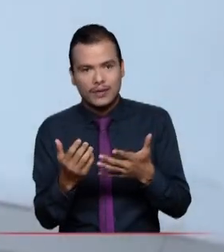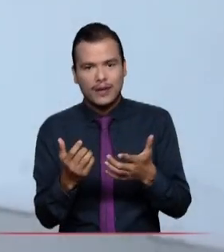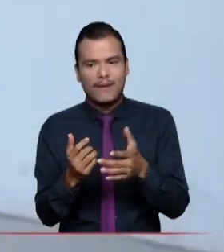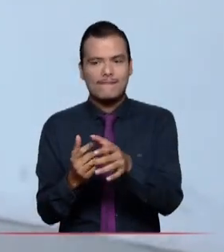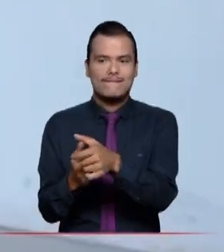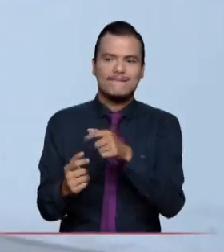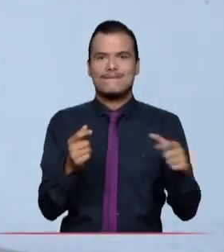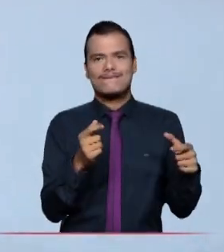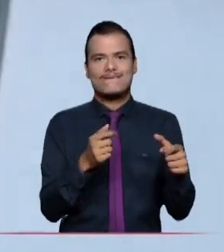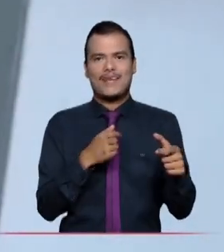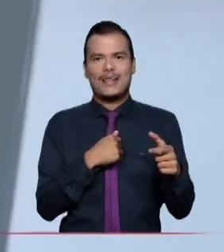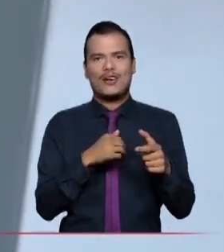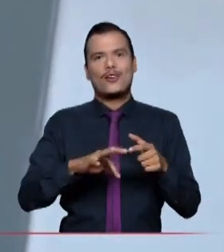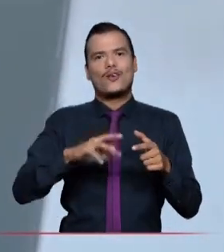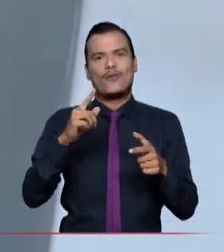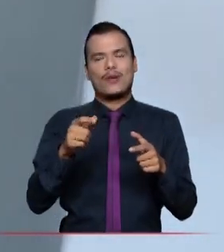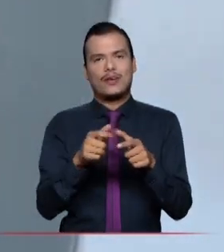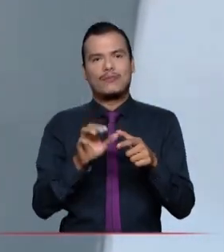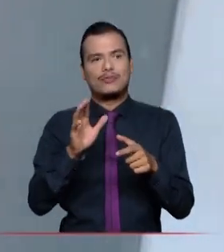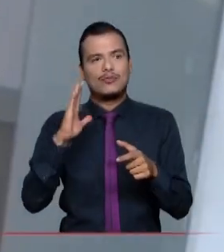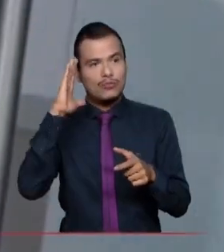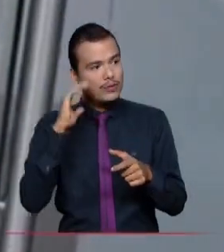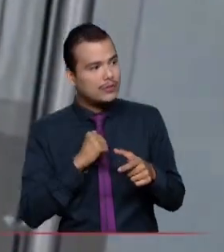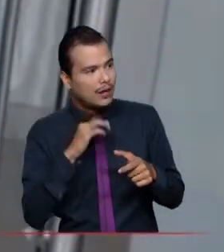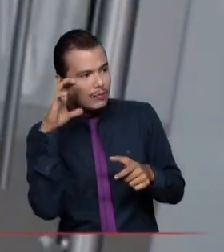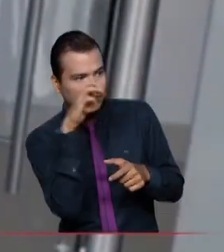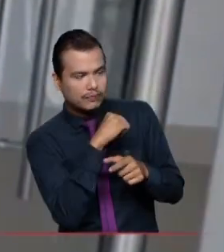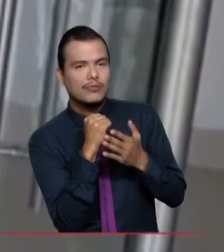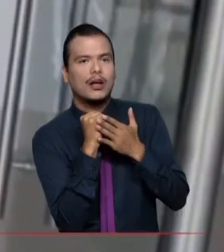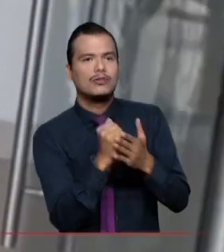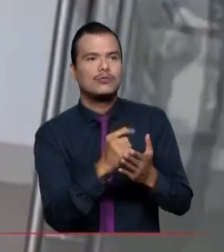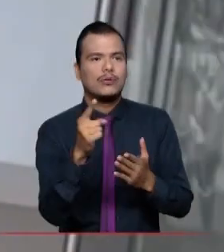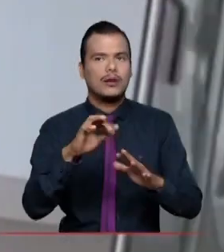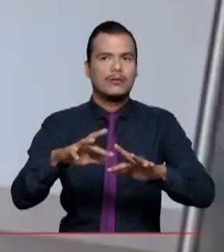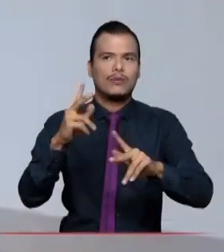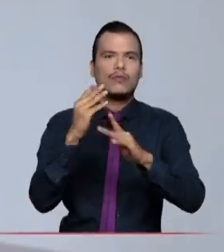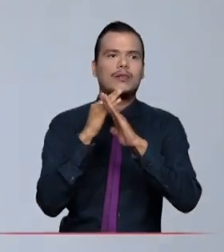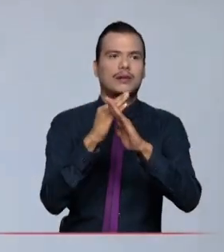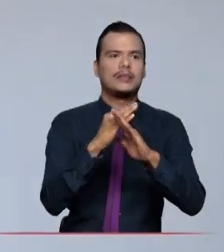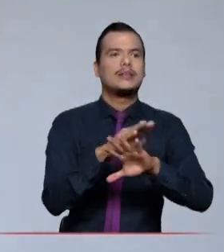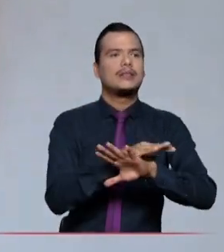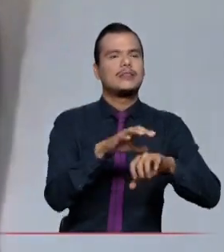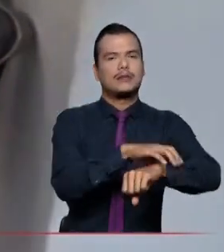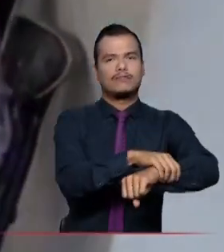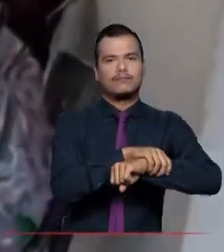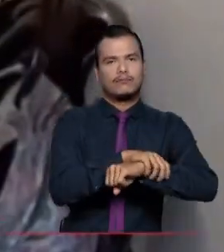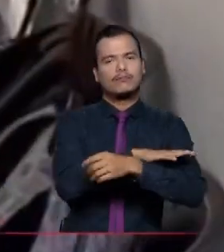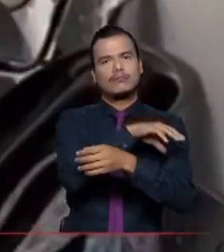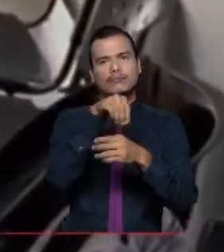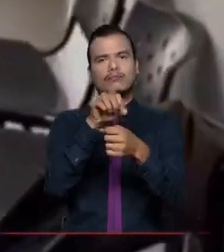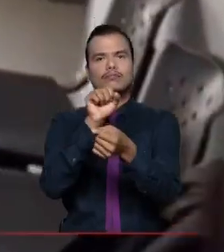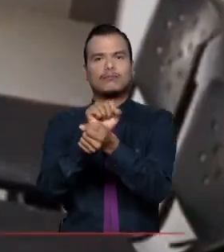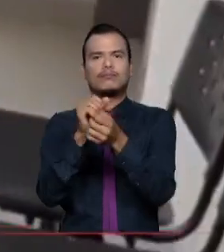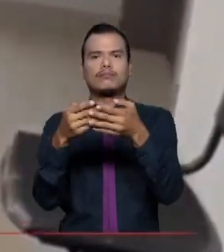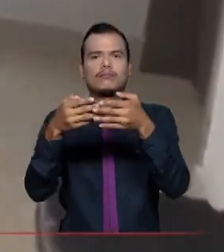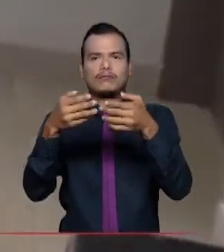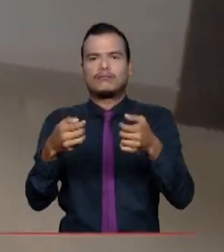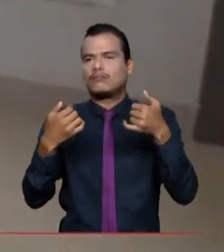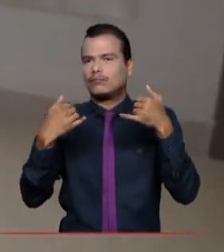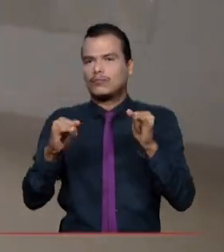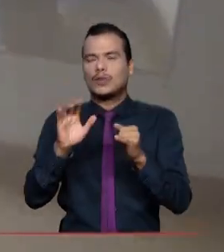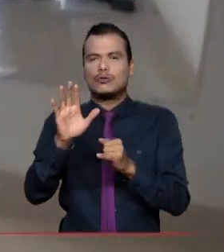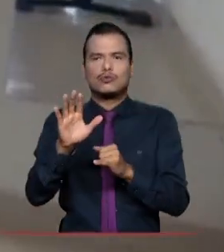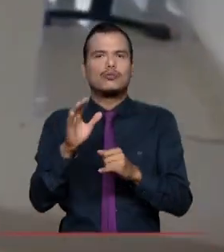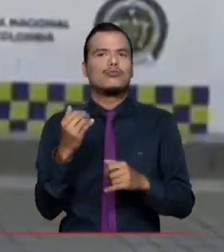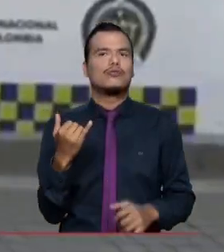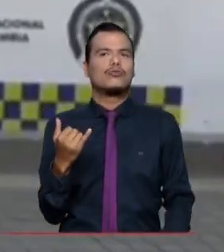La intervención inmediata de la policía impidió el robo y fue sometido a detención domiciliaria por decisión judicial.